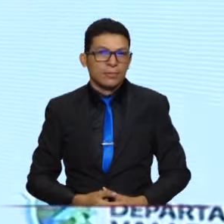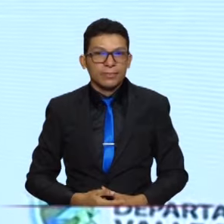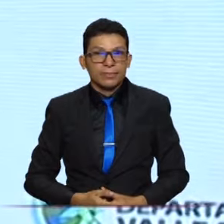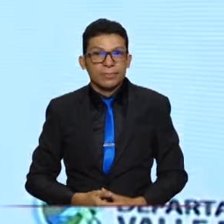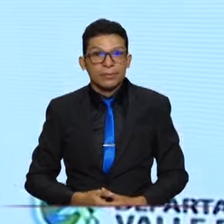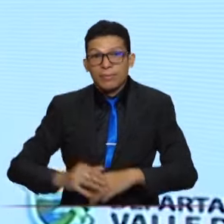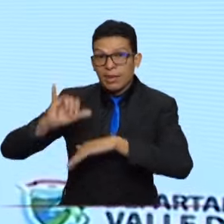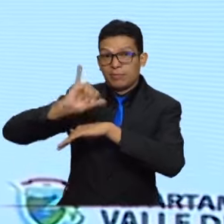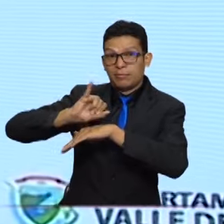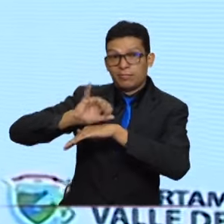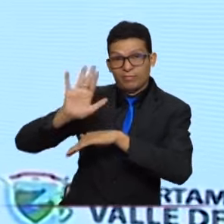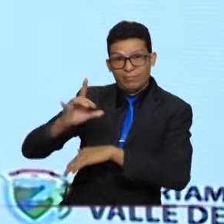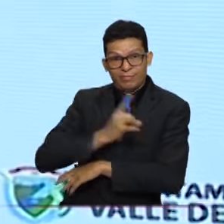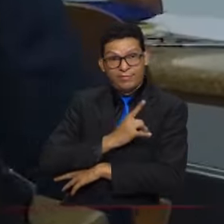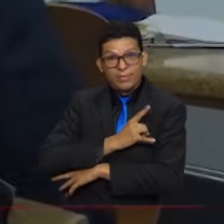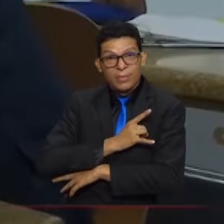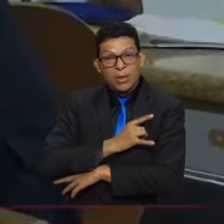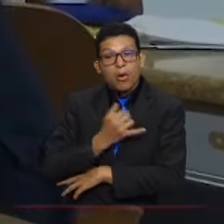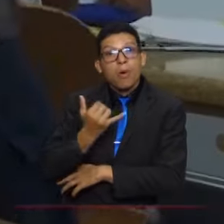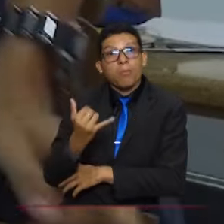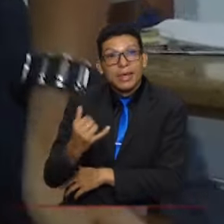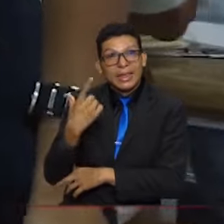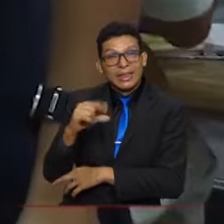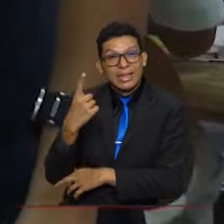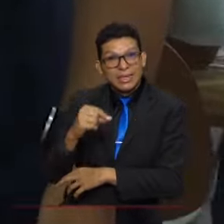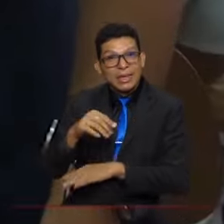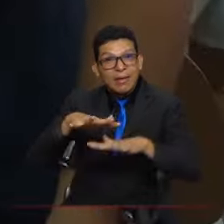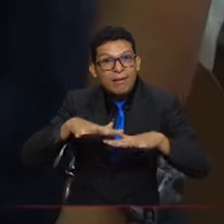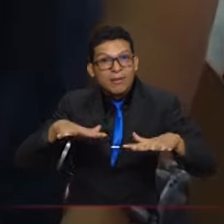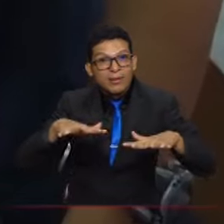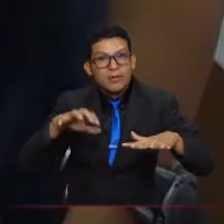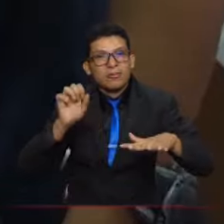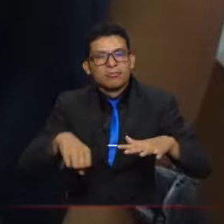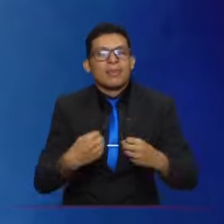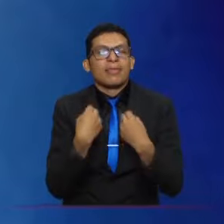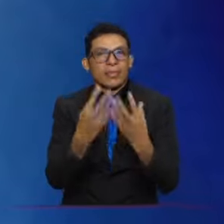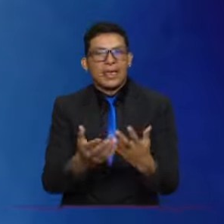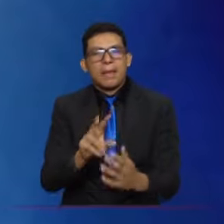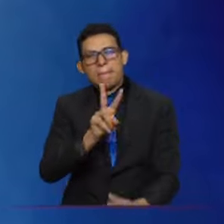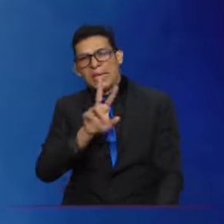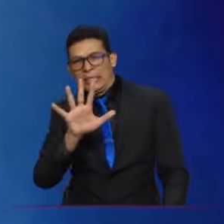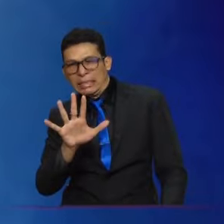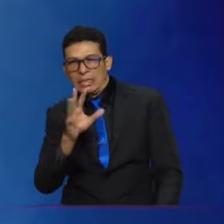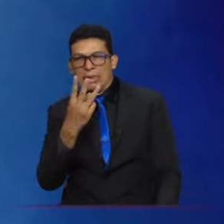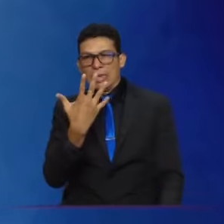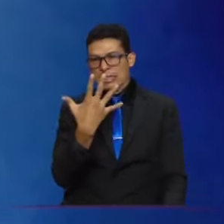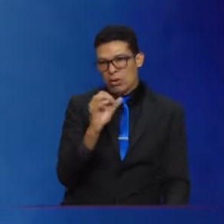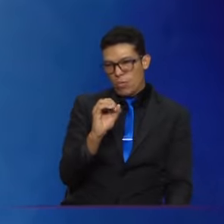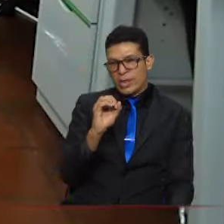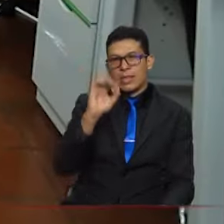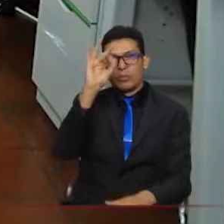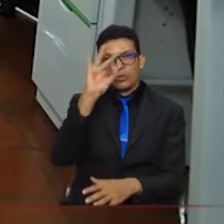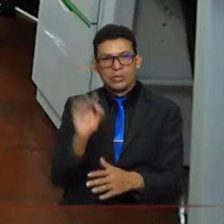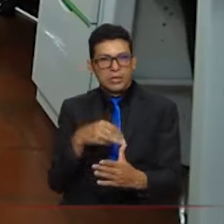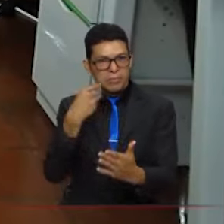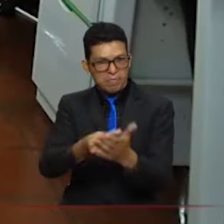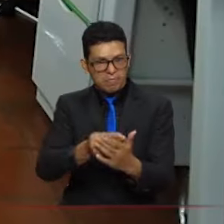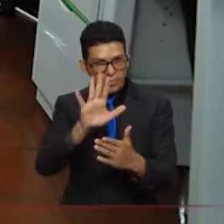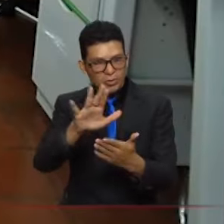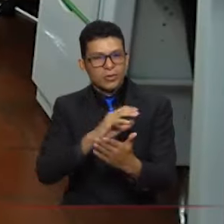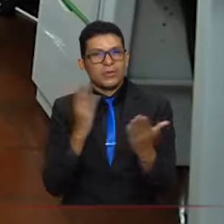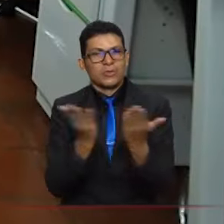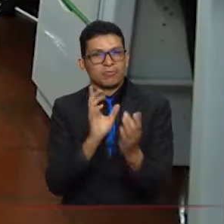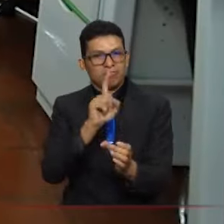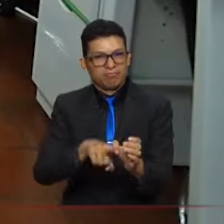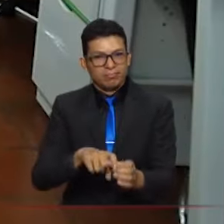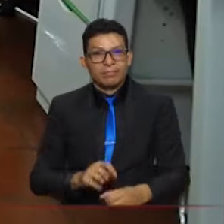Las instituciones educativas que estén en el Digicampus aportan entre el 25 y el 50% del valor de la matrícula. Como